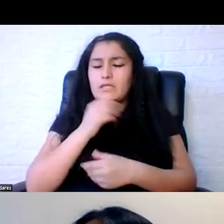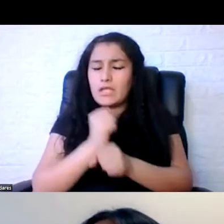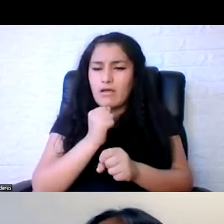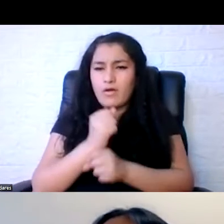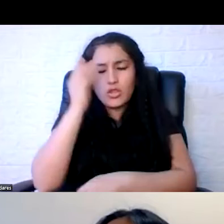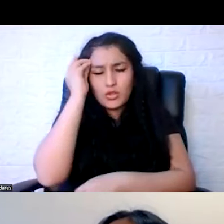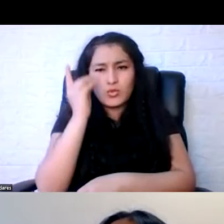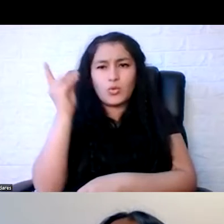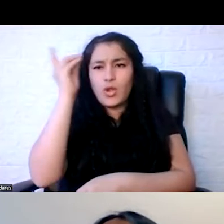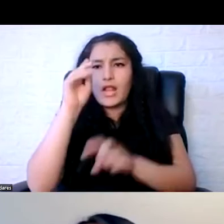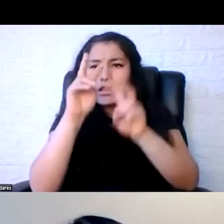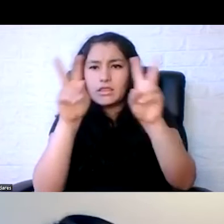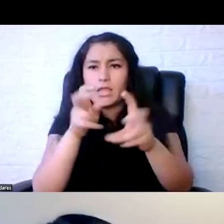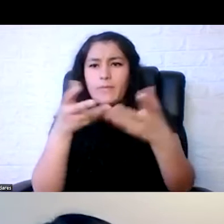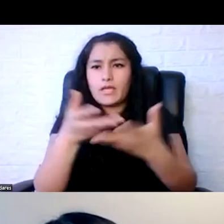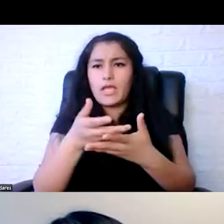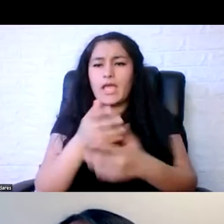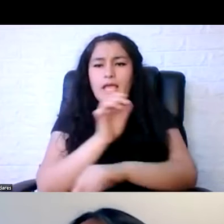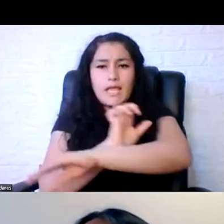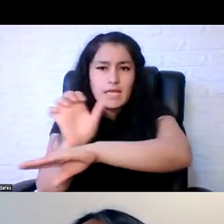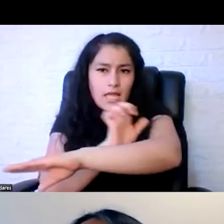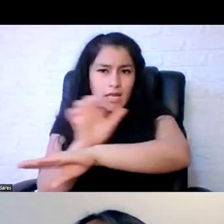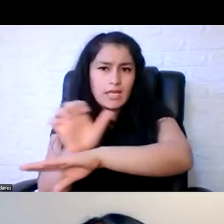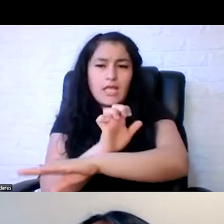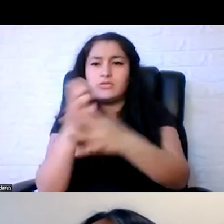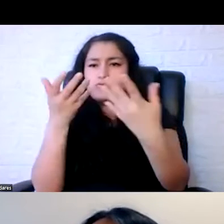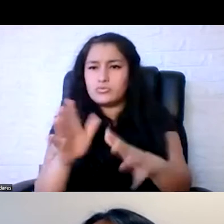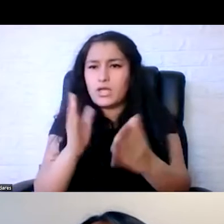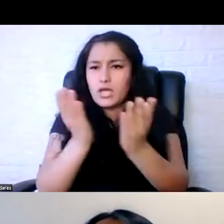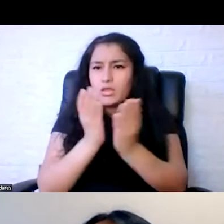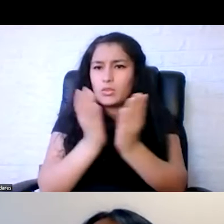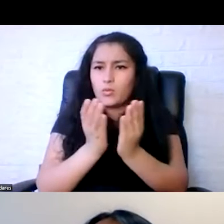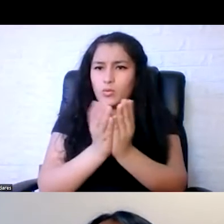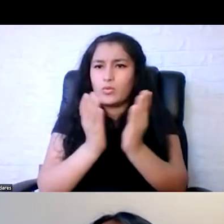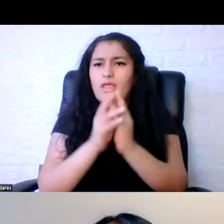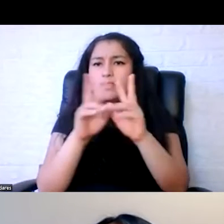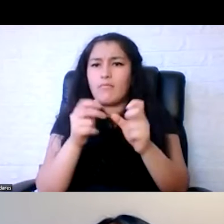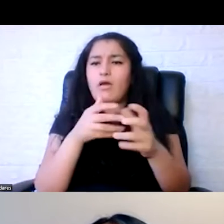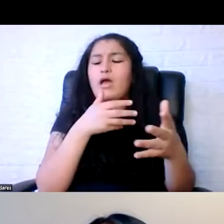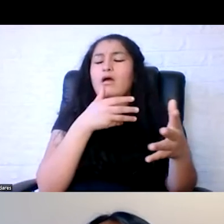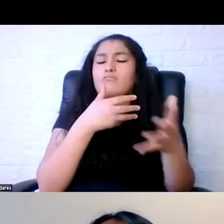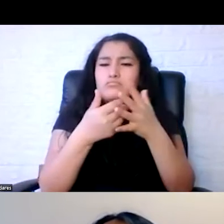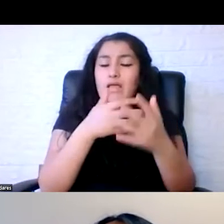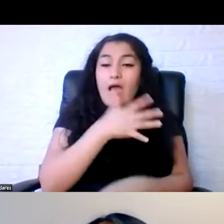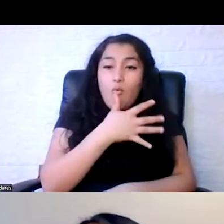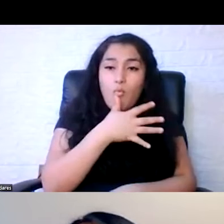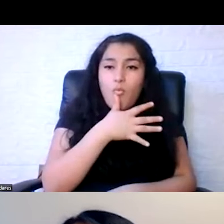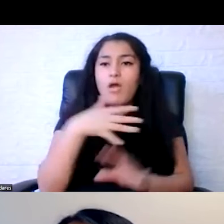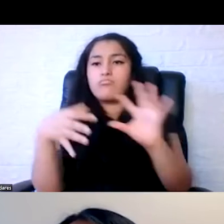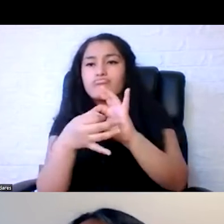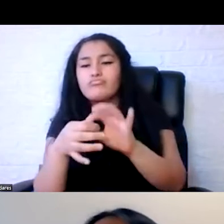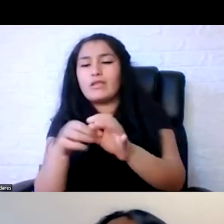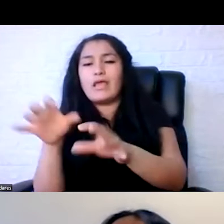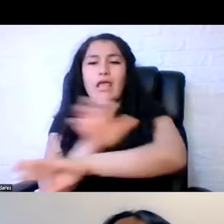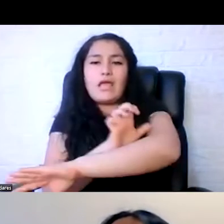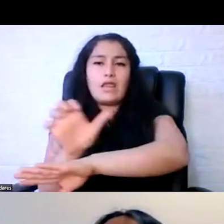se dedica a la energía. En concreto, yo estudié lo hidroeléctrico como campo, pero finalmente,